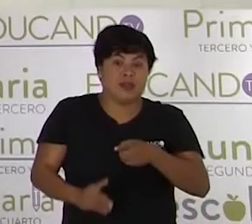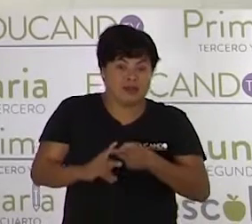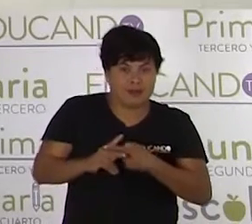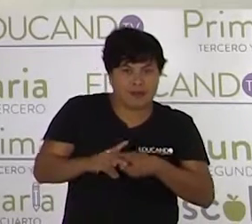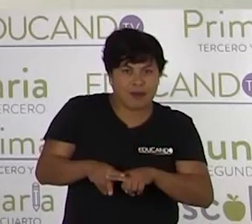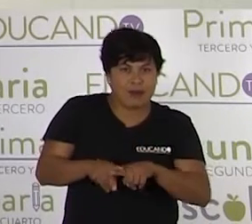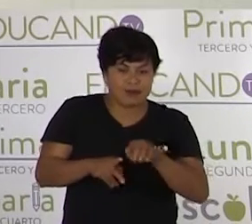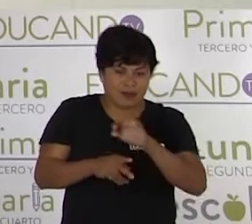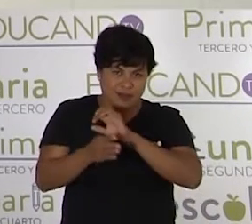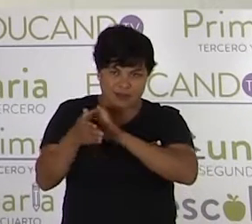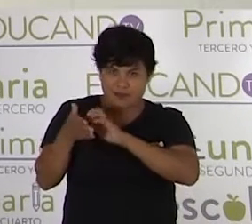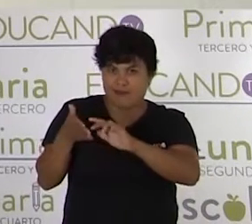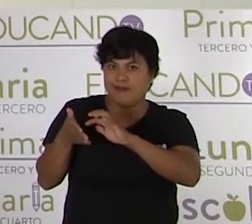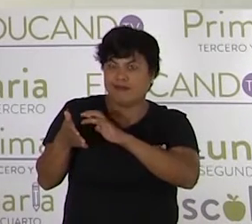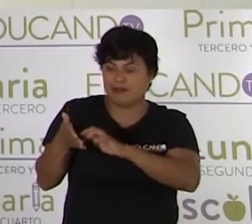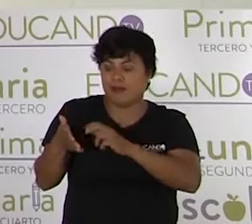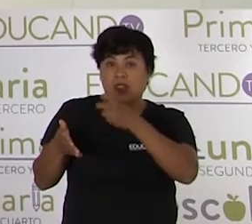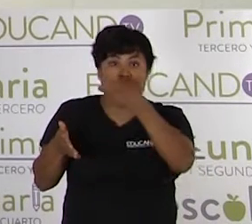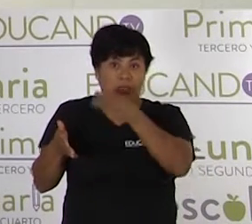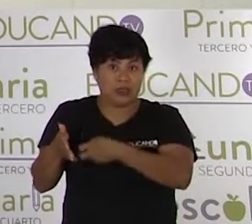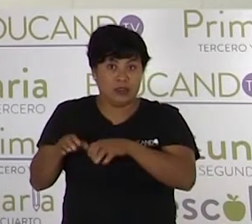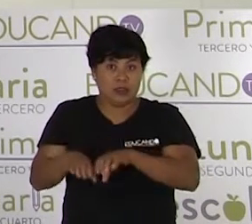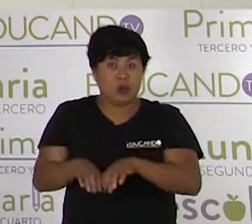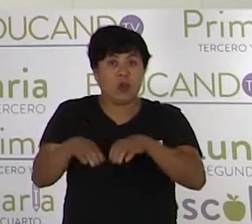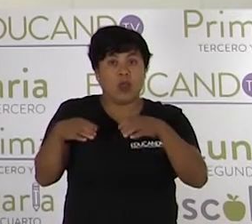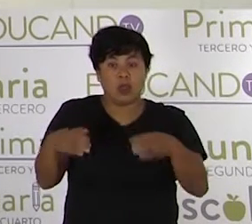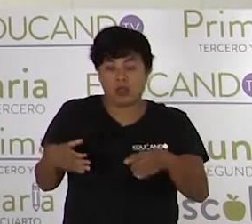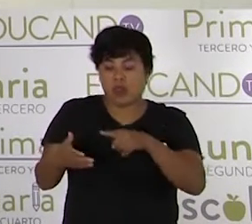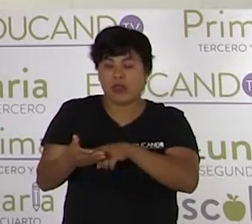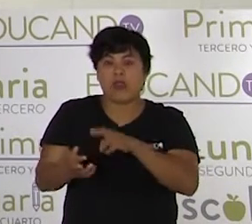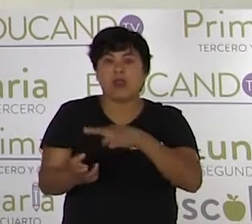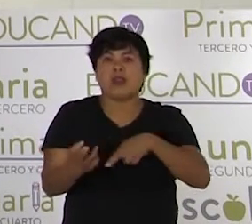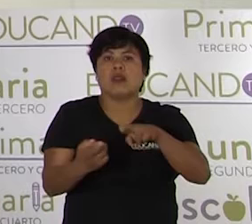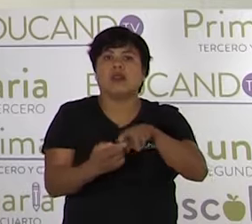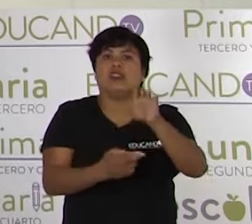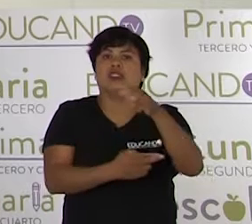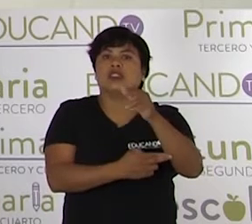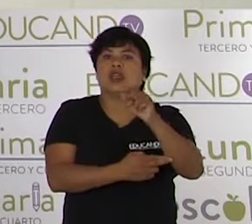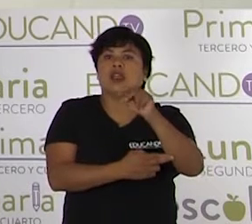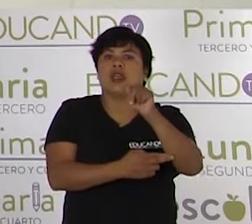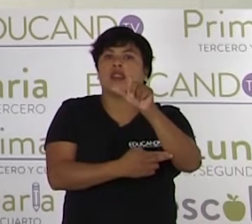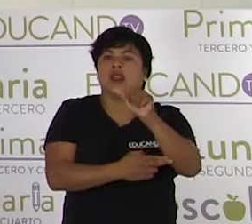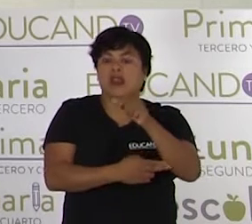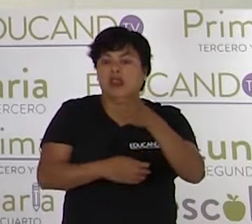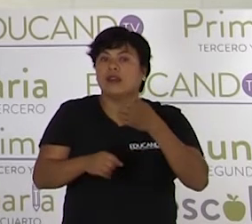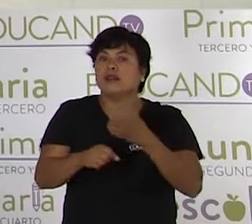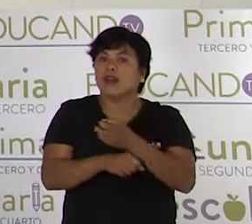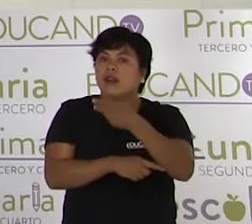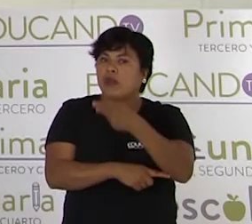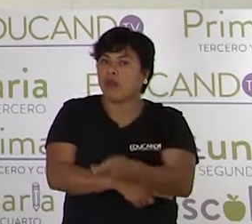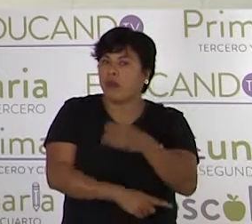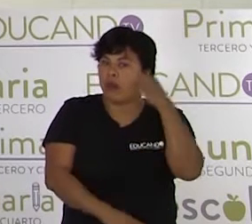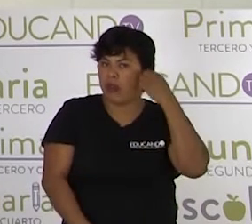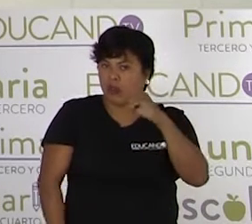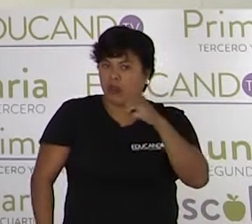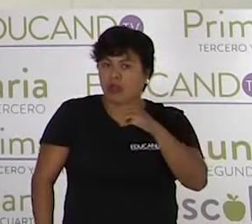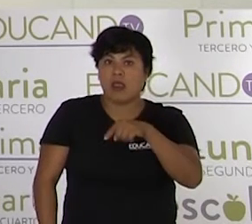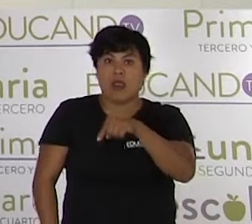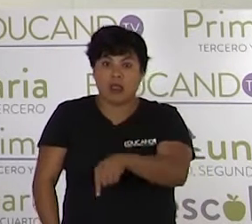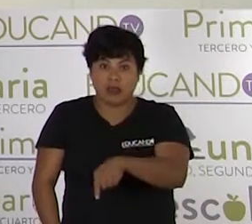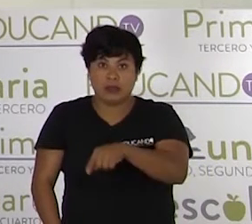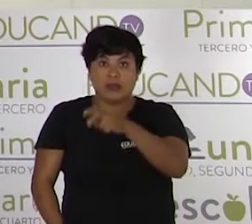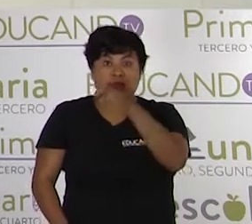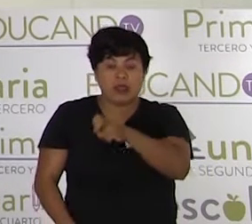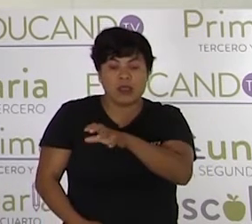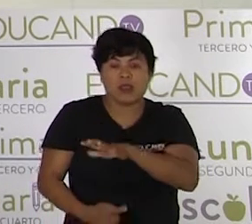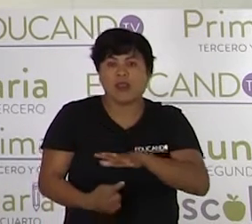Comencemos a leer. Este cuento es de la región de Chinantla, en el estado de Oaxaca. Forma parte